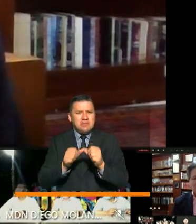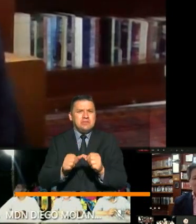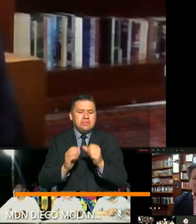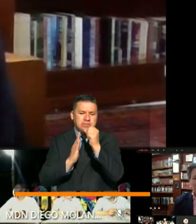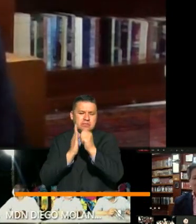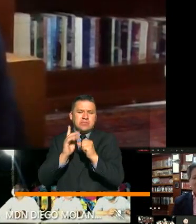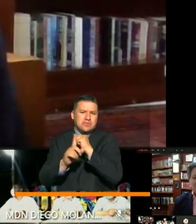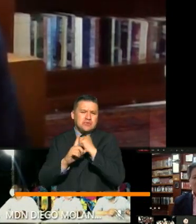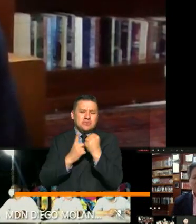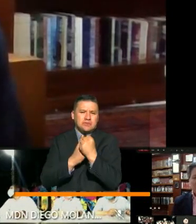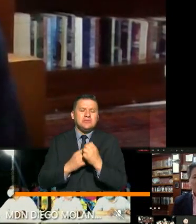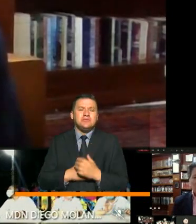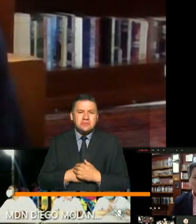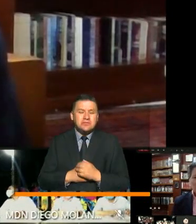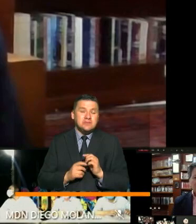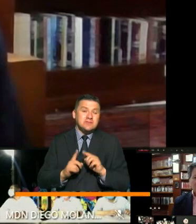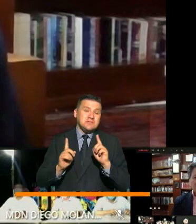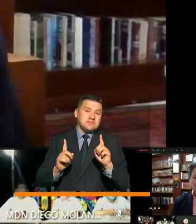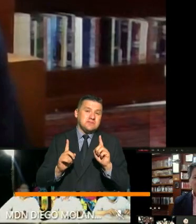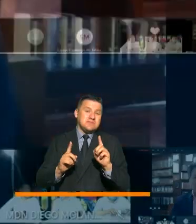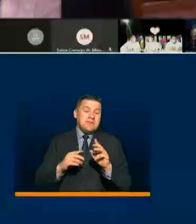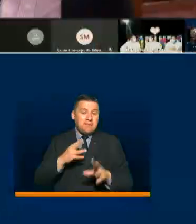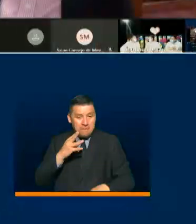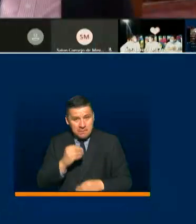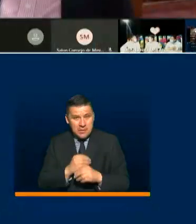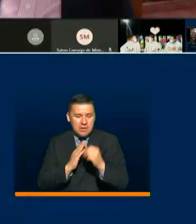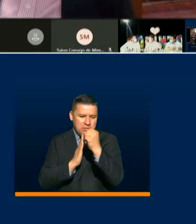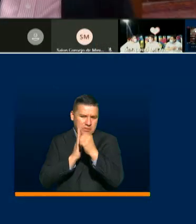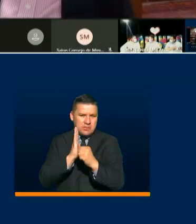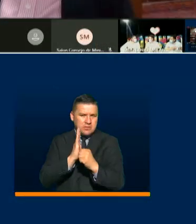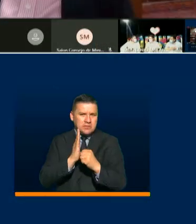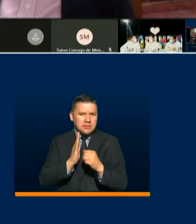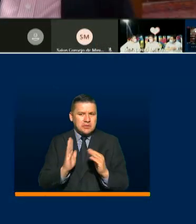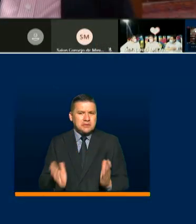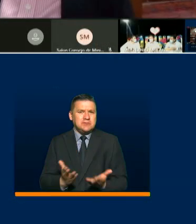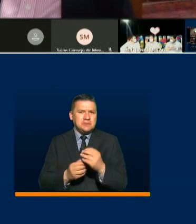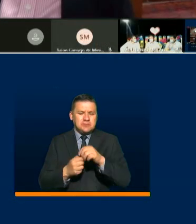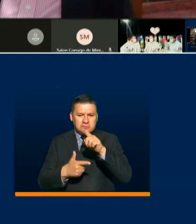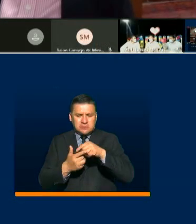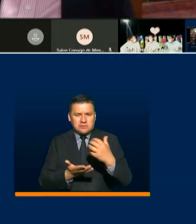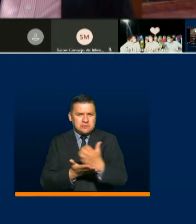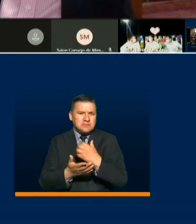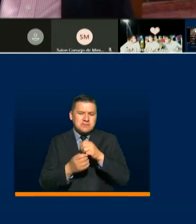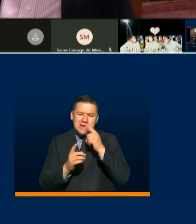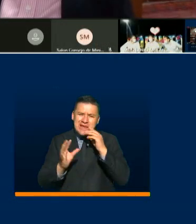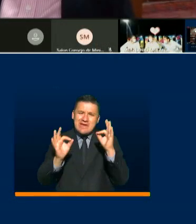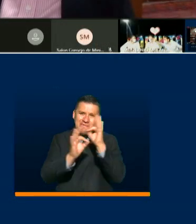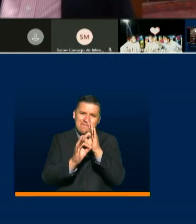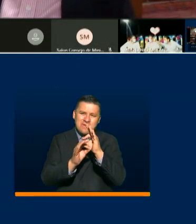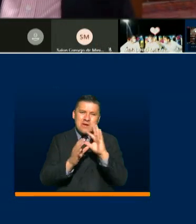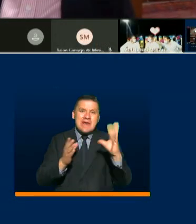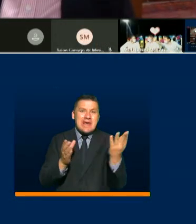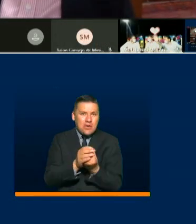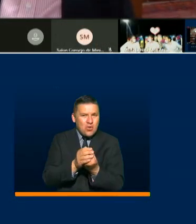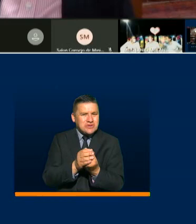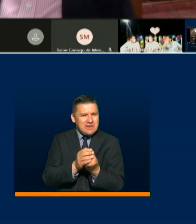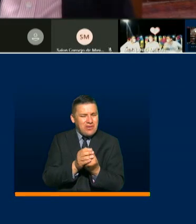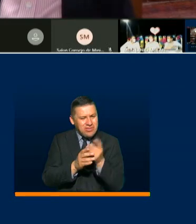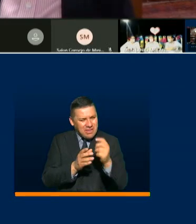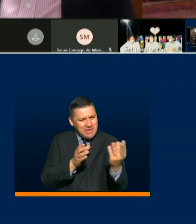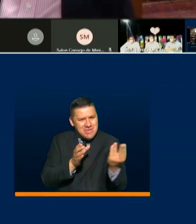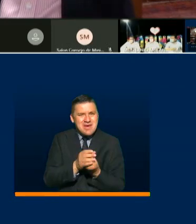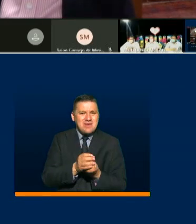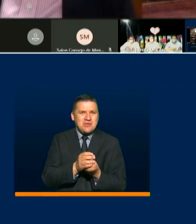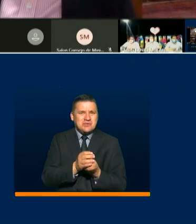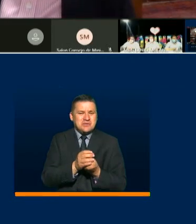los programas sociales, pero junto además con programas de recuperación económica con un enfoque inclusivo que generen